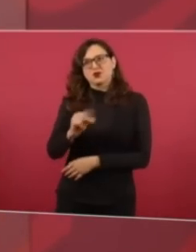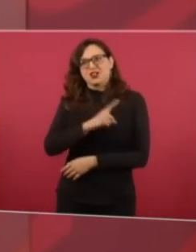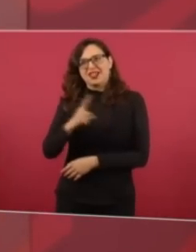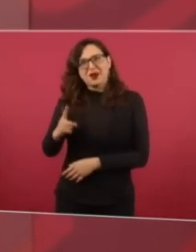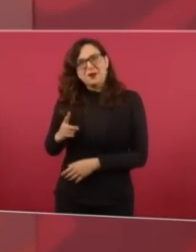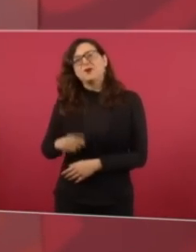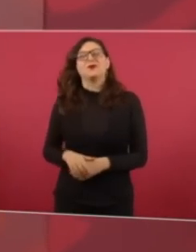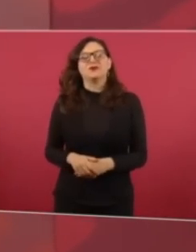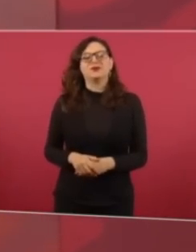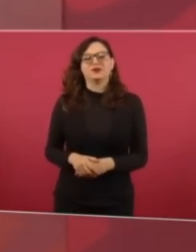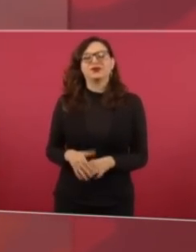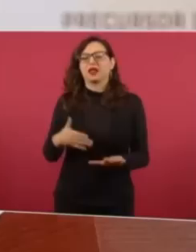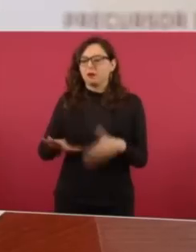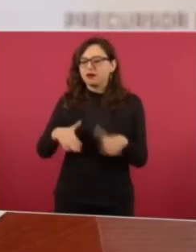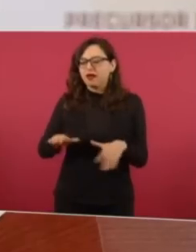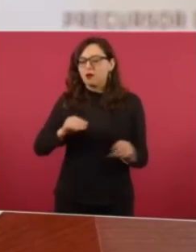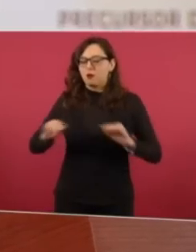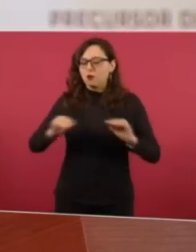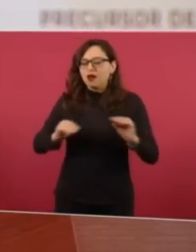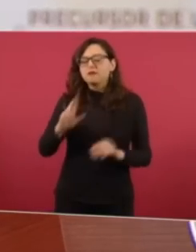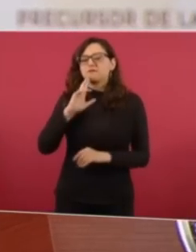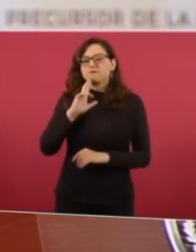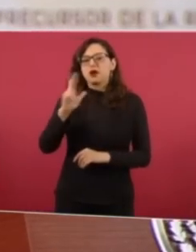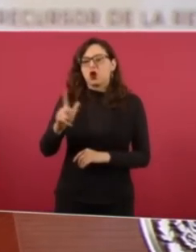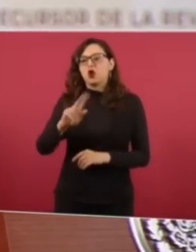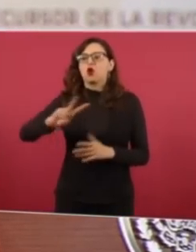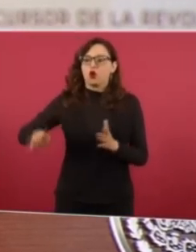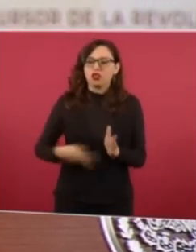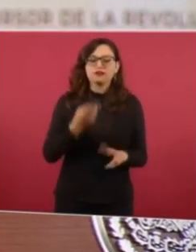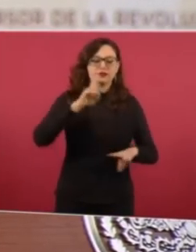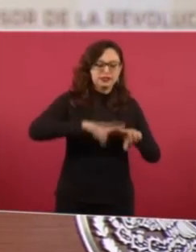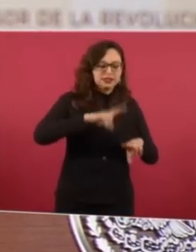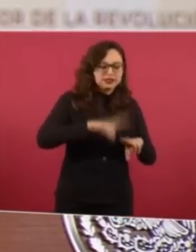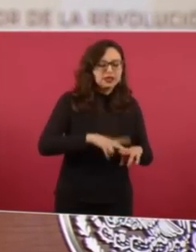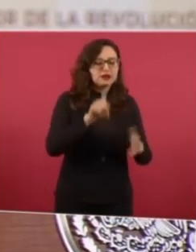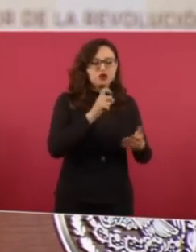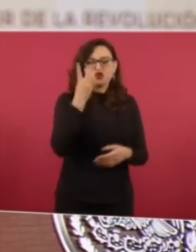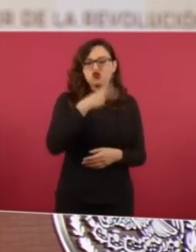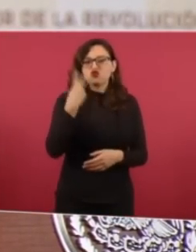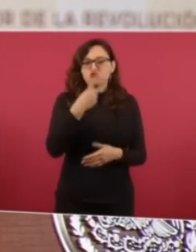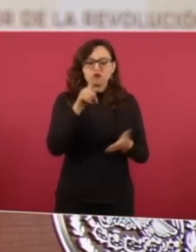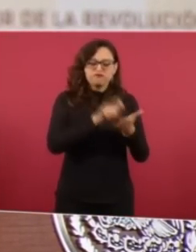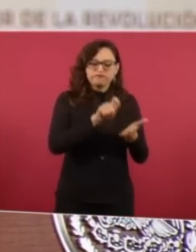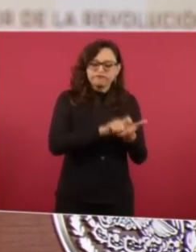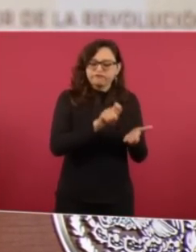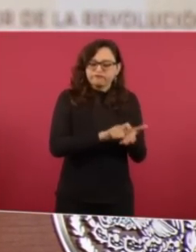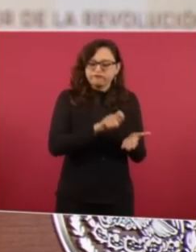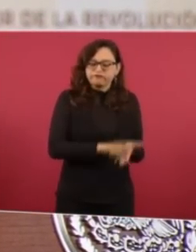sino caminar para volverse a sentar dos horas